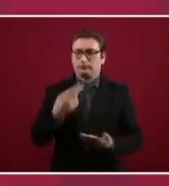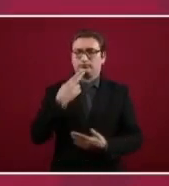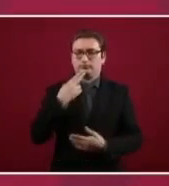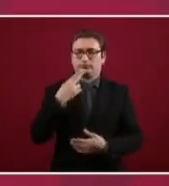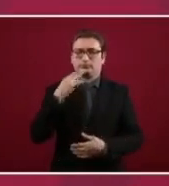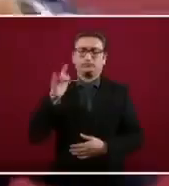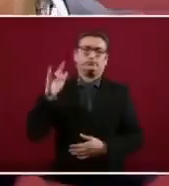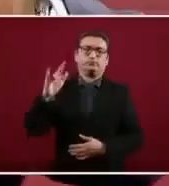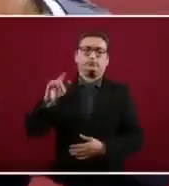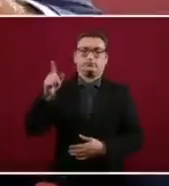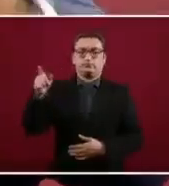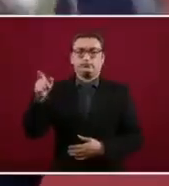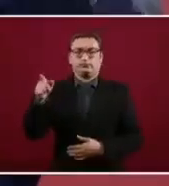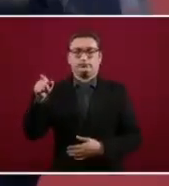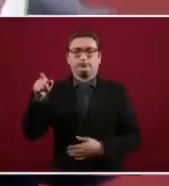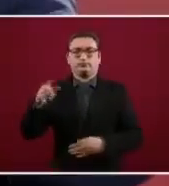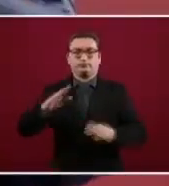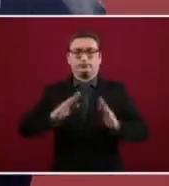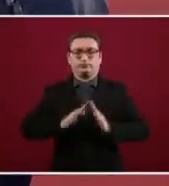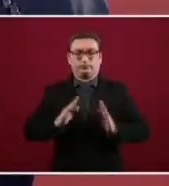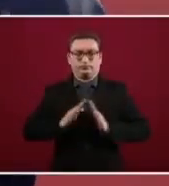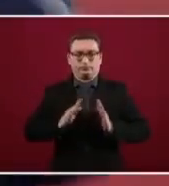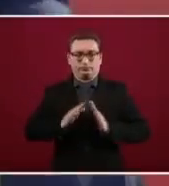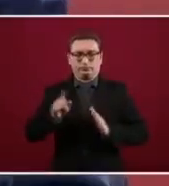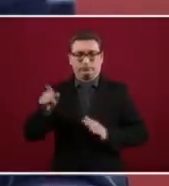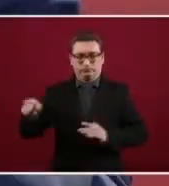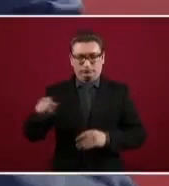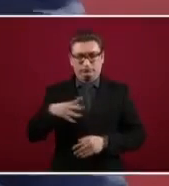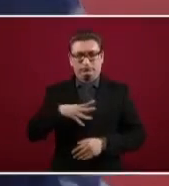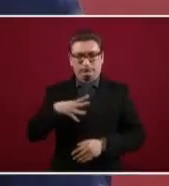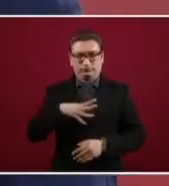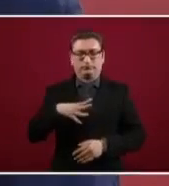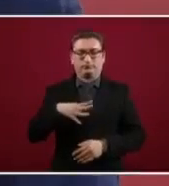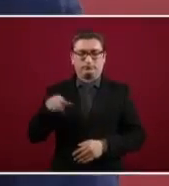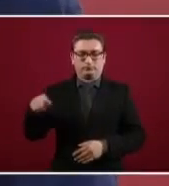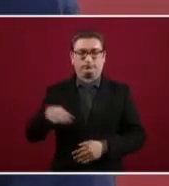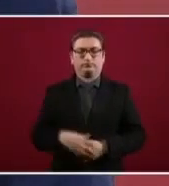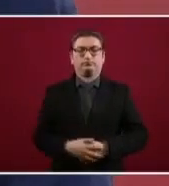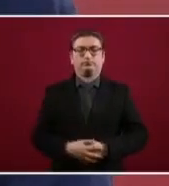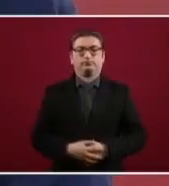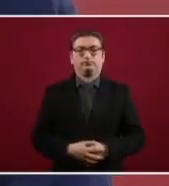no tiene la secretaria de la defensa